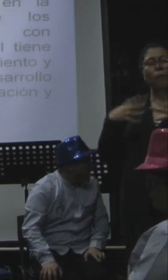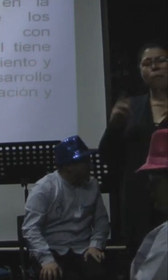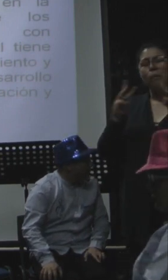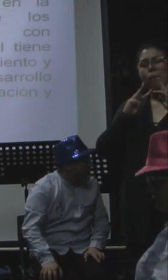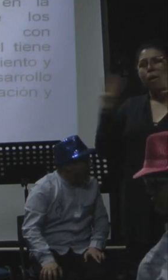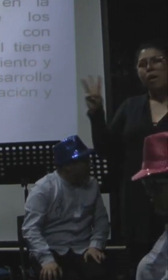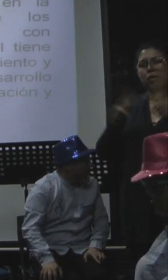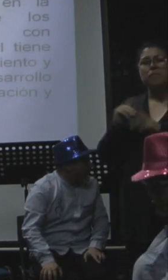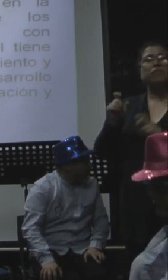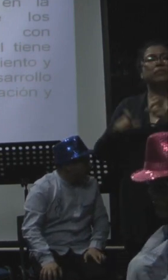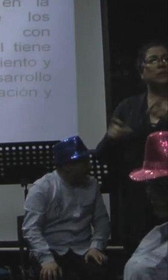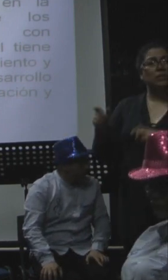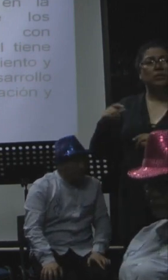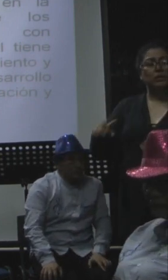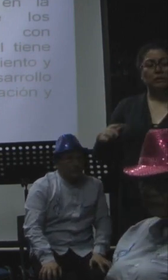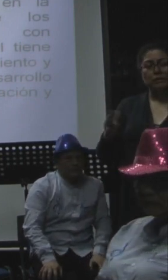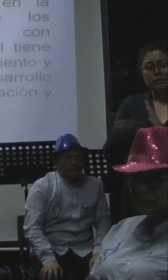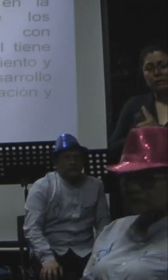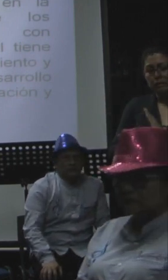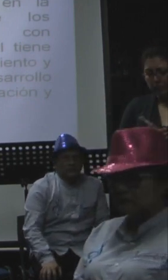chicos, son muy talentosos.